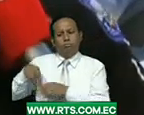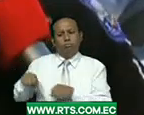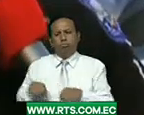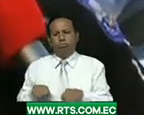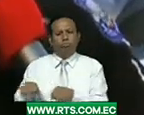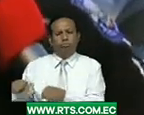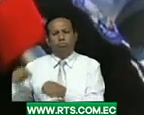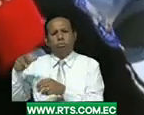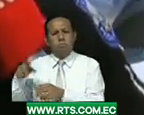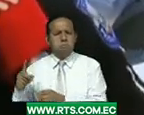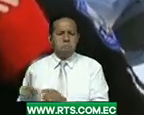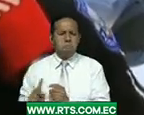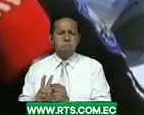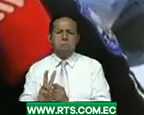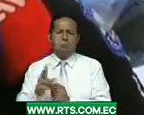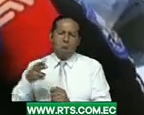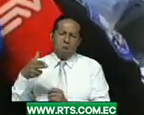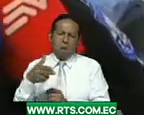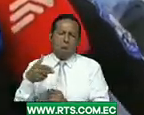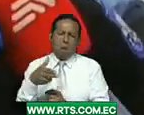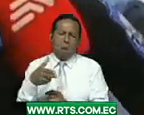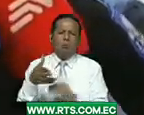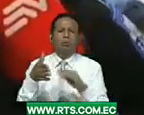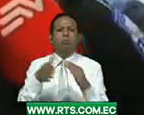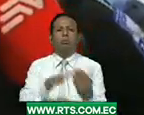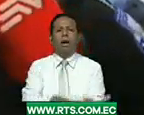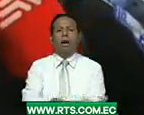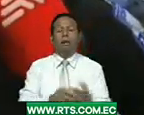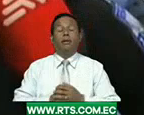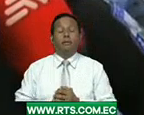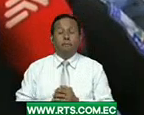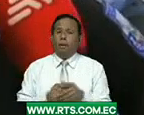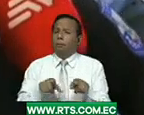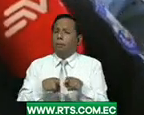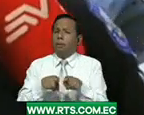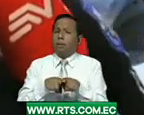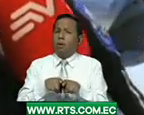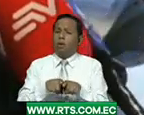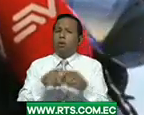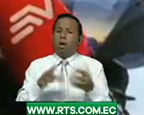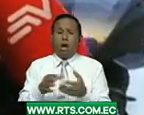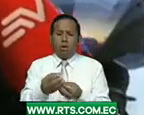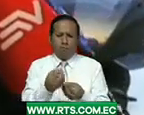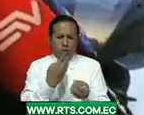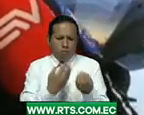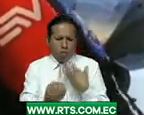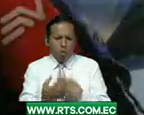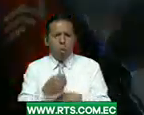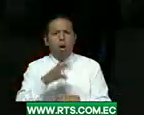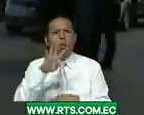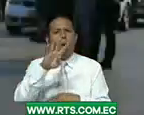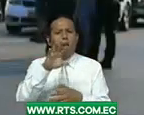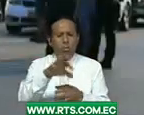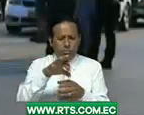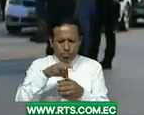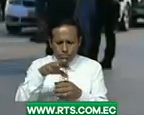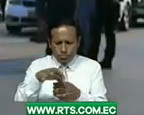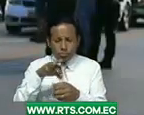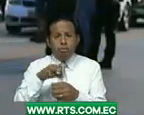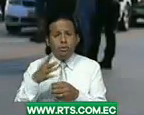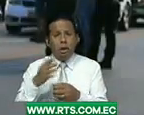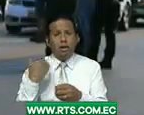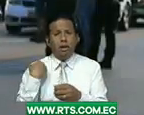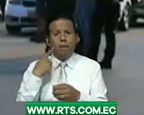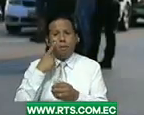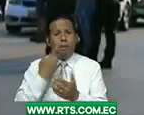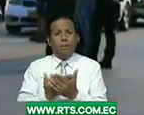de esa persona que estaba en la peluquería. De igual manera, se pudo recabar como indicios, cuatro indicios balísticos. Elementos de las